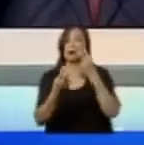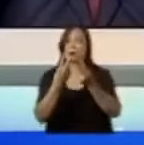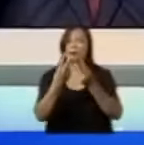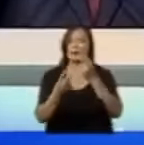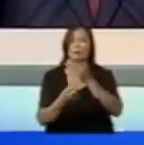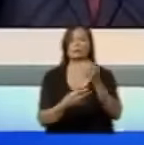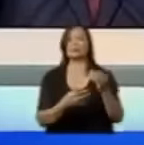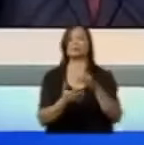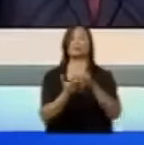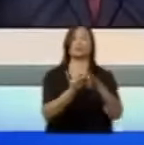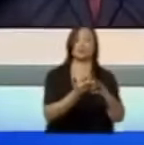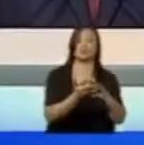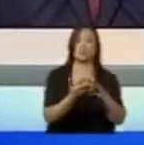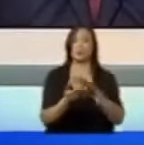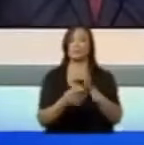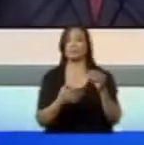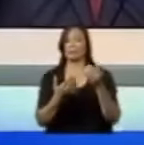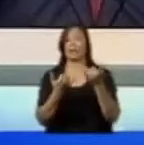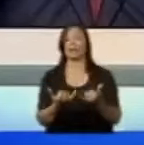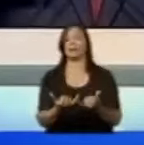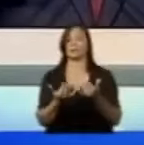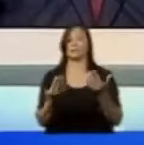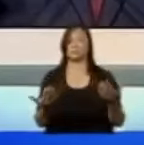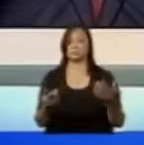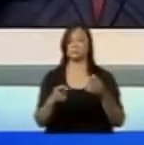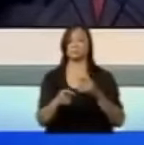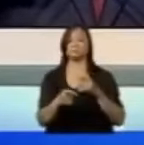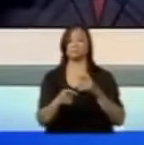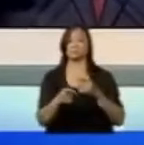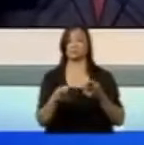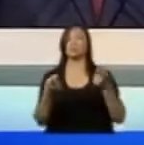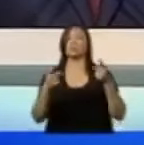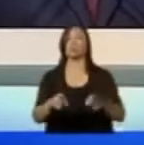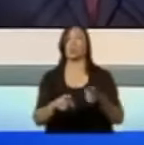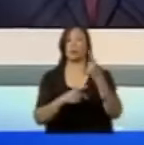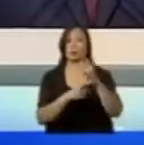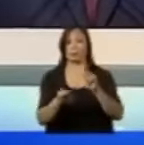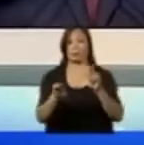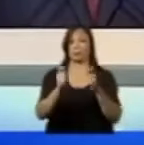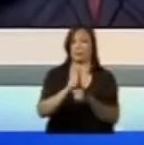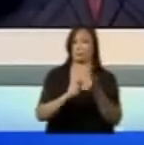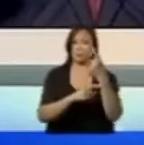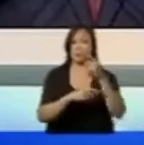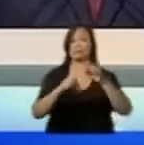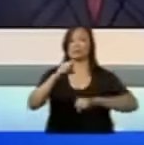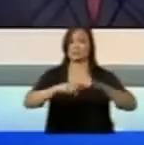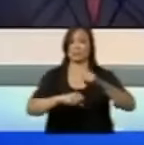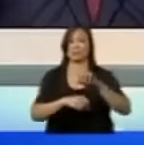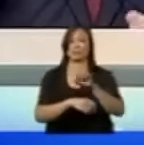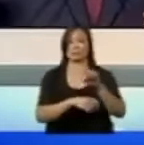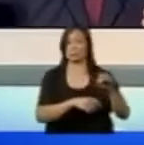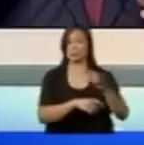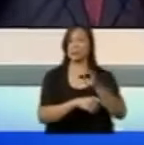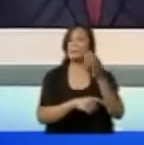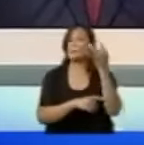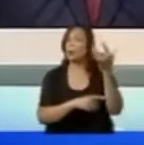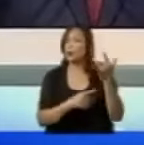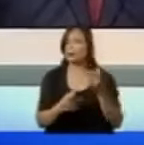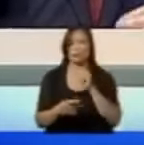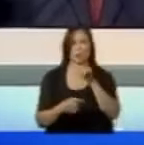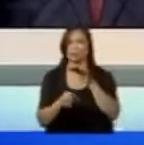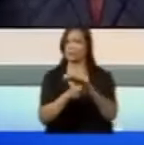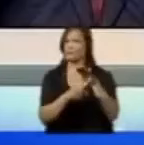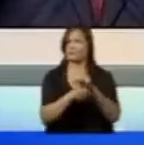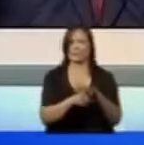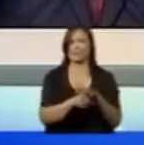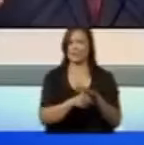cuenta de sus debilidades. Ha llegado el momento de que realmente se produzca una reforma al sistema de seguridad social porque no